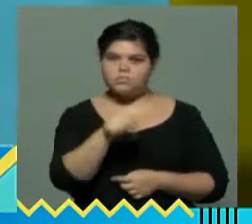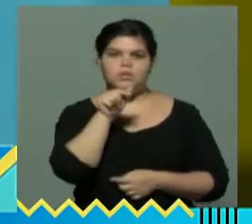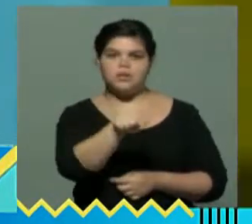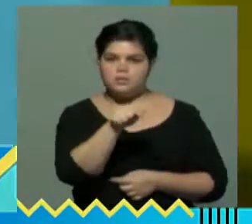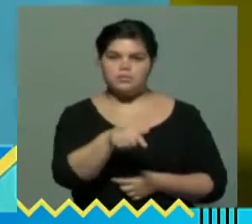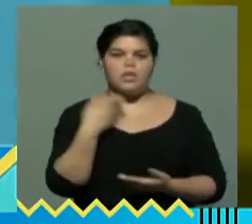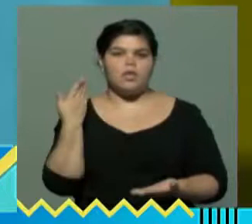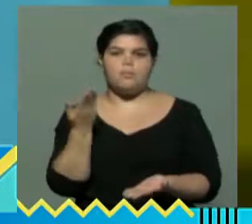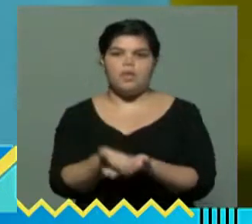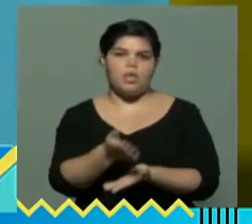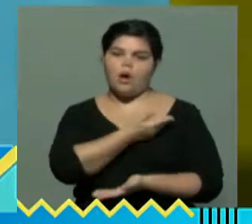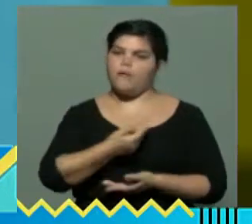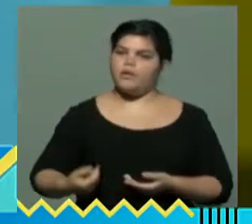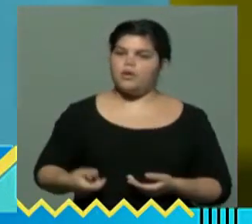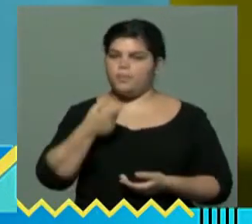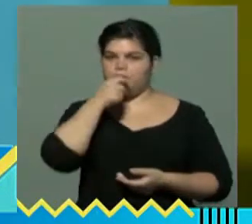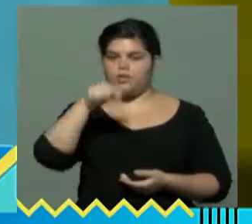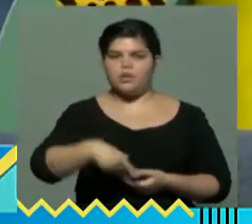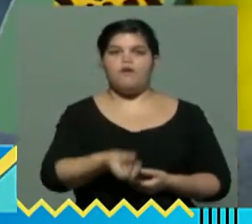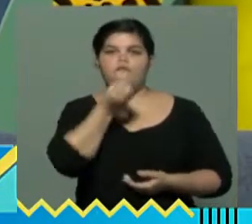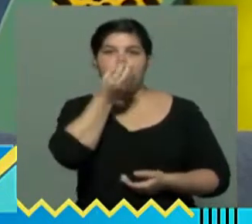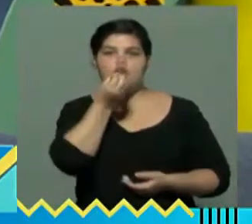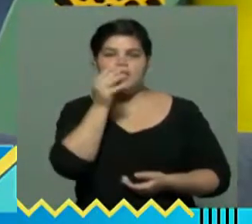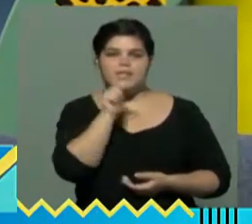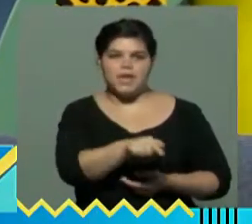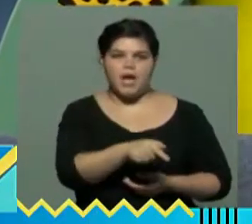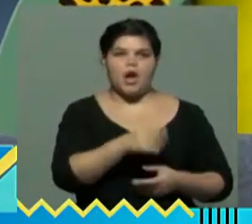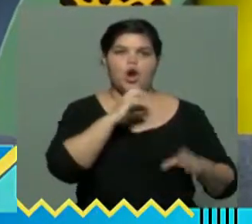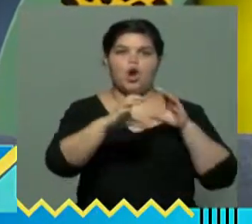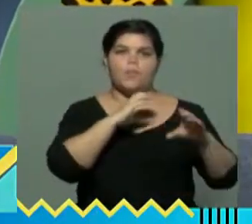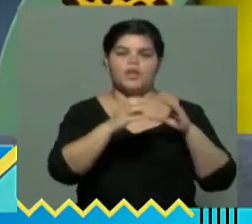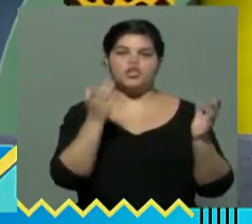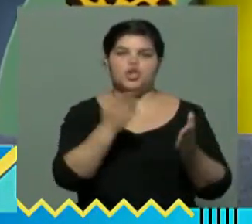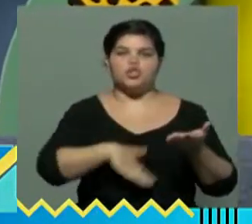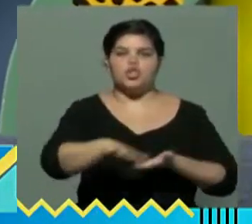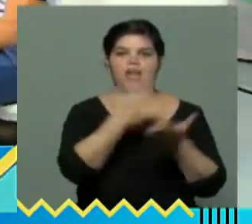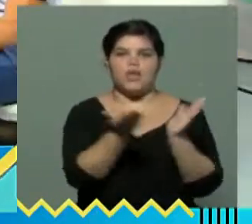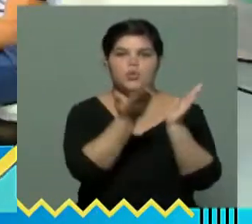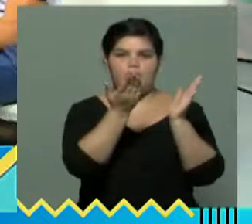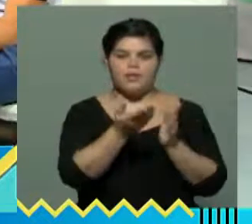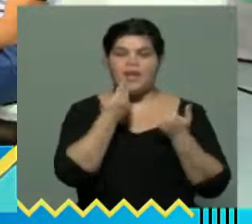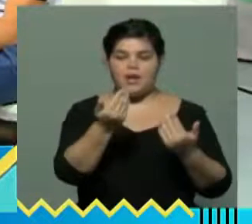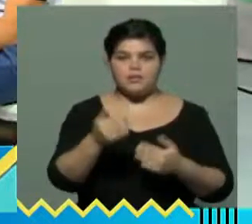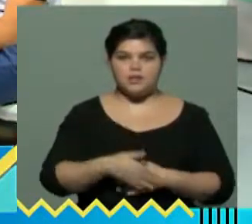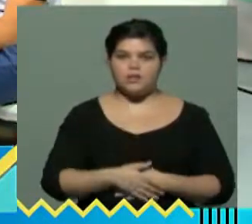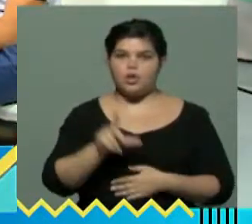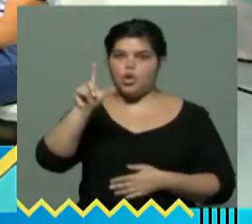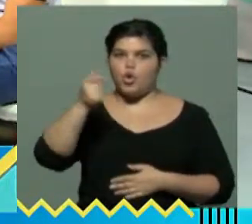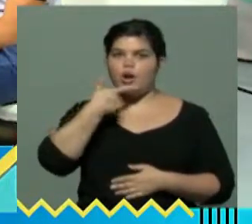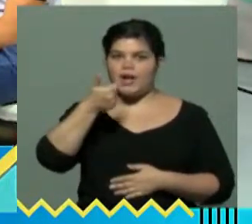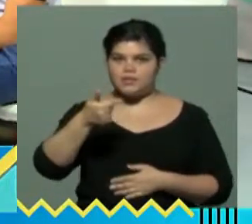para el gobierno de la provincia. Florencia Moreno, estudiante de Comunicación Social, gracias por acompañarnos.